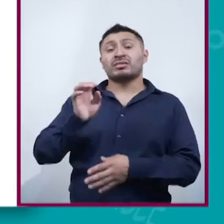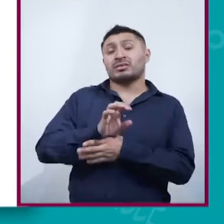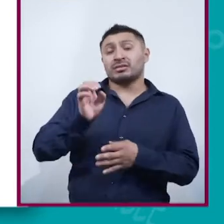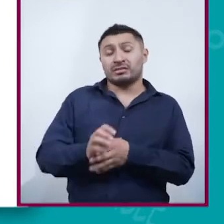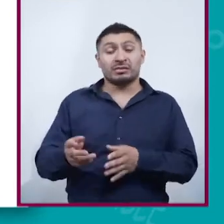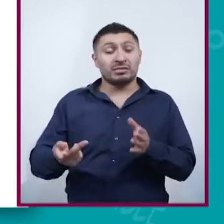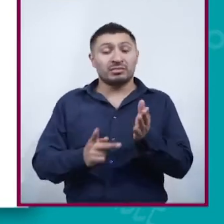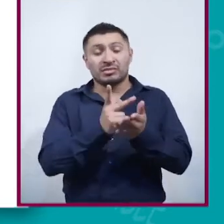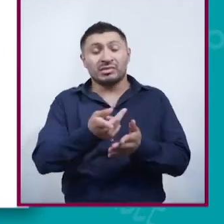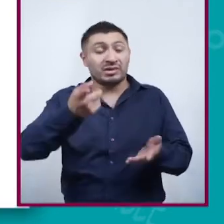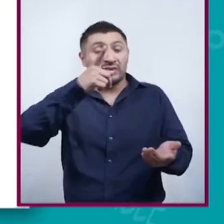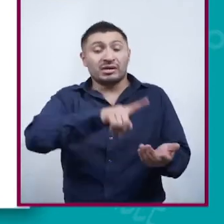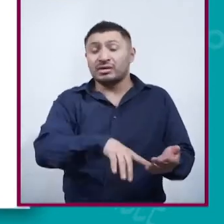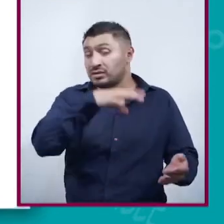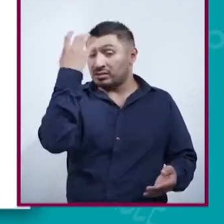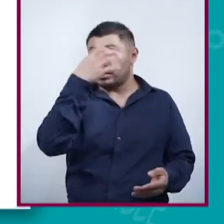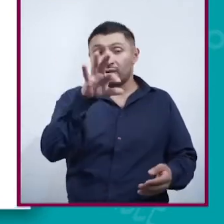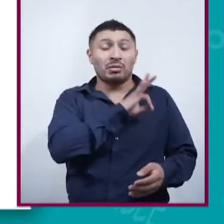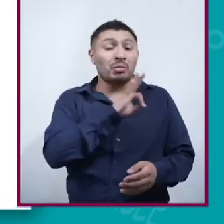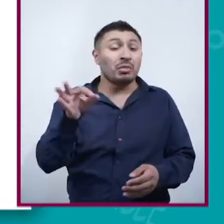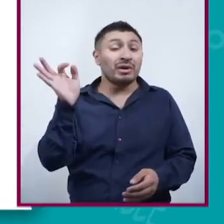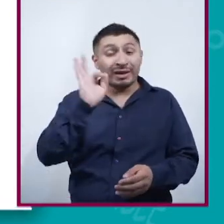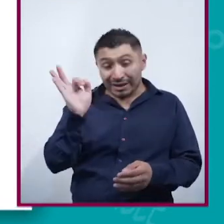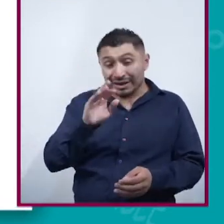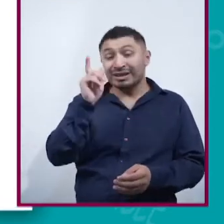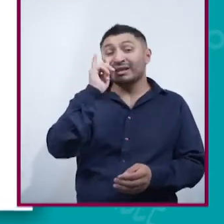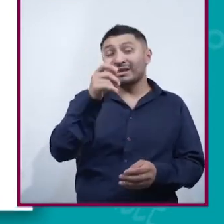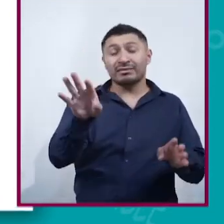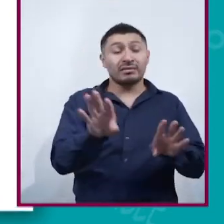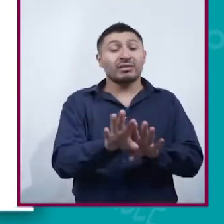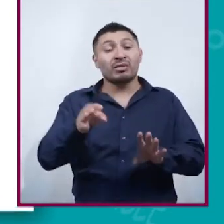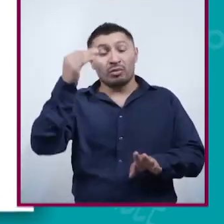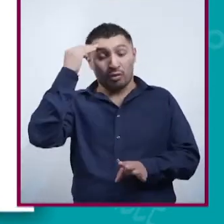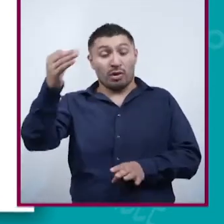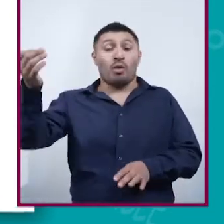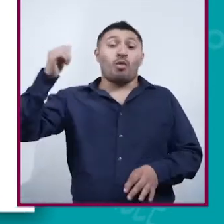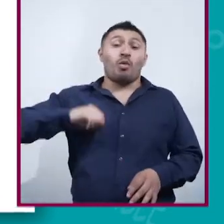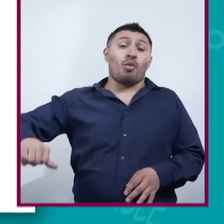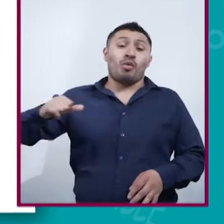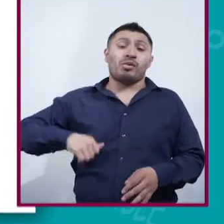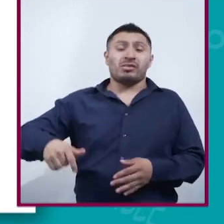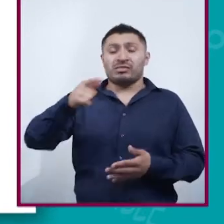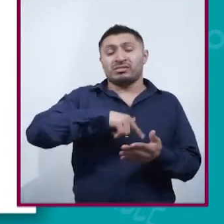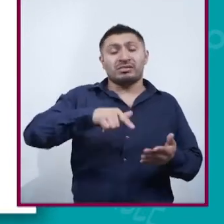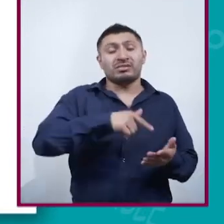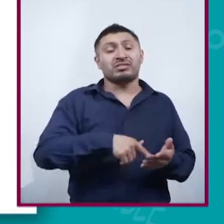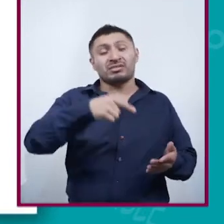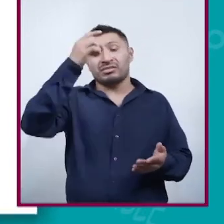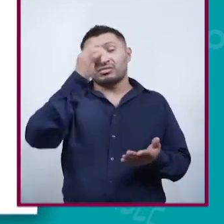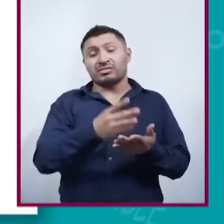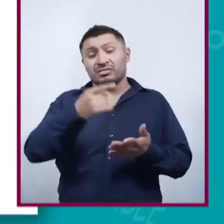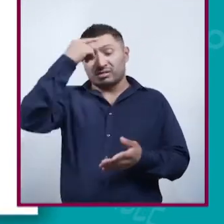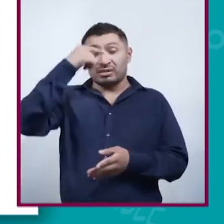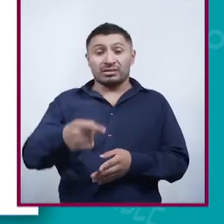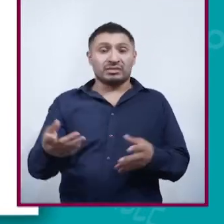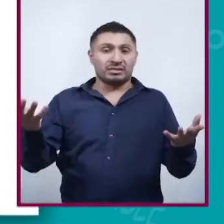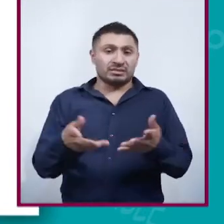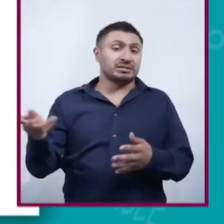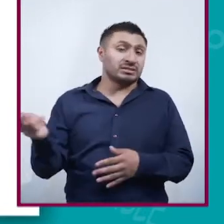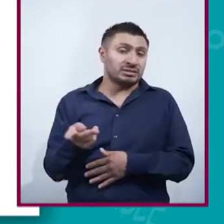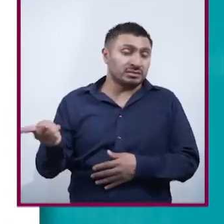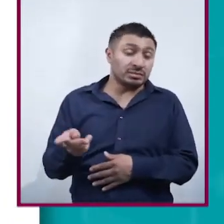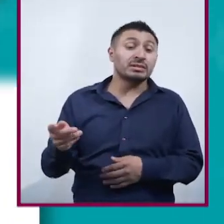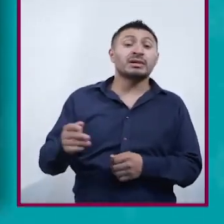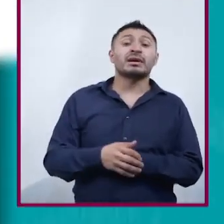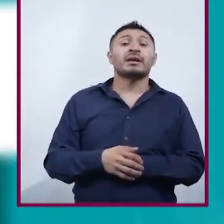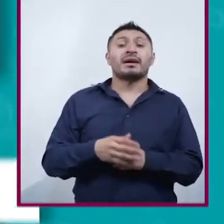Por lo tanto, la presencia de esta planta en la fotografía puede significar que, en una época, dicho lugar estuvo destinado a la producción